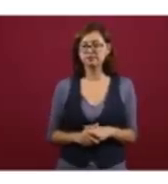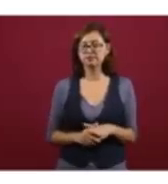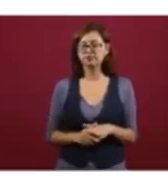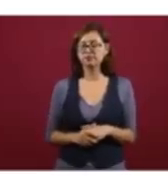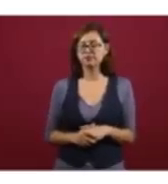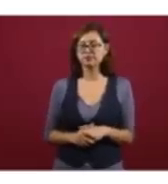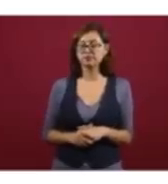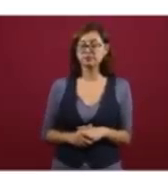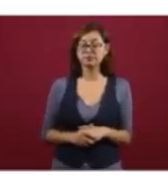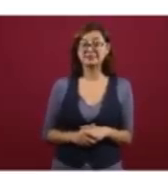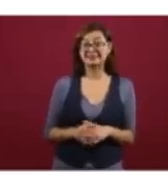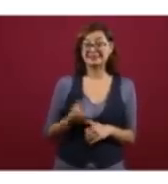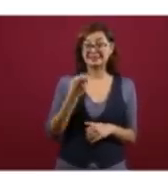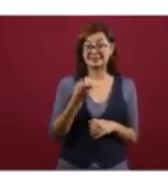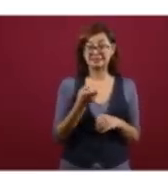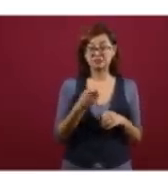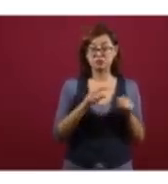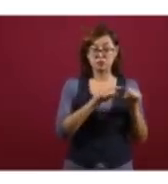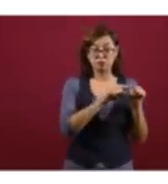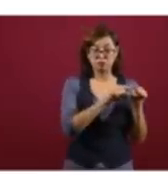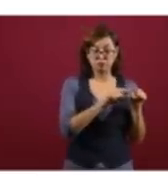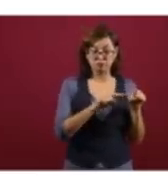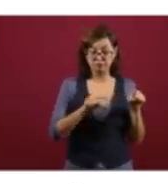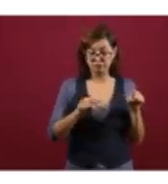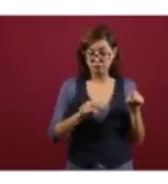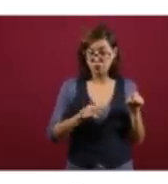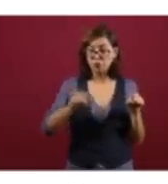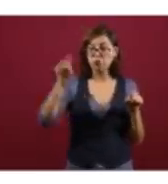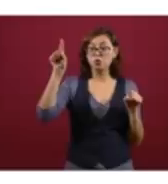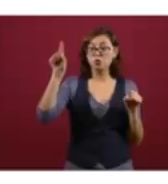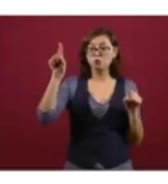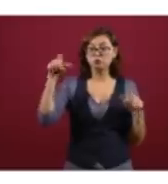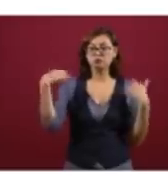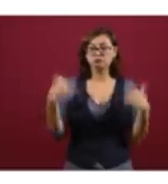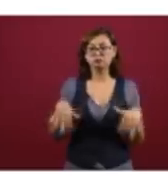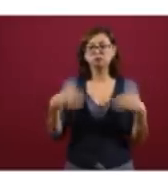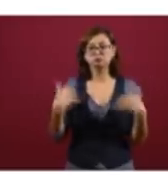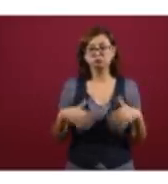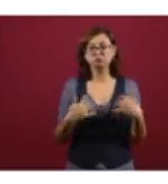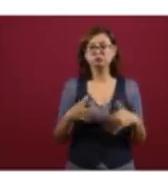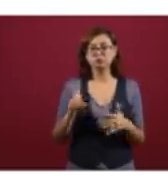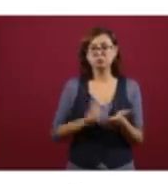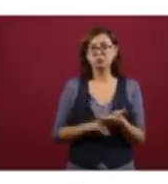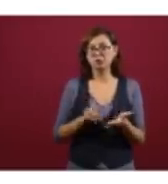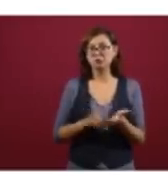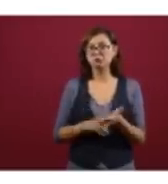este salto, el que estás identificando como un salto muy importante, ¿no? Y efectivamente es